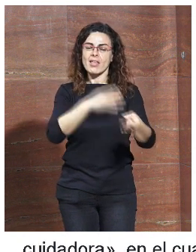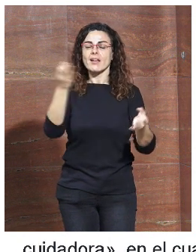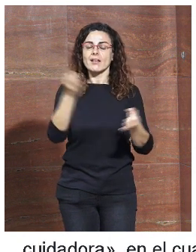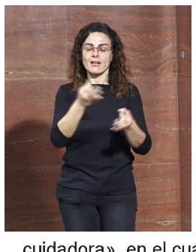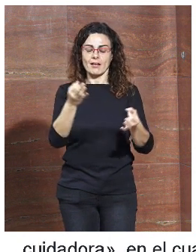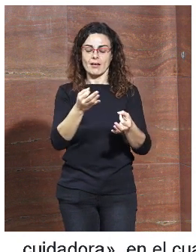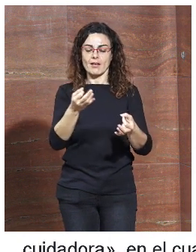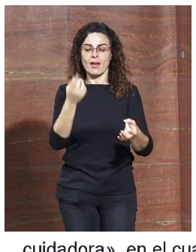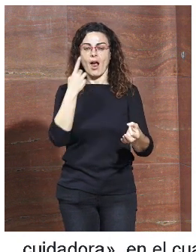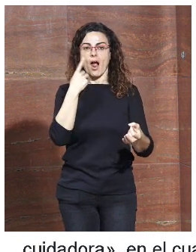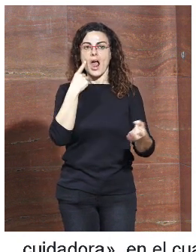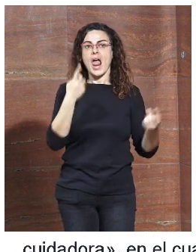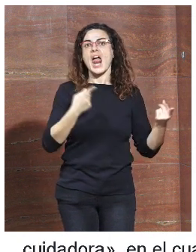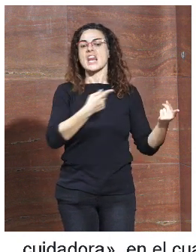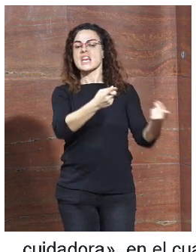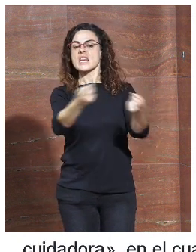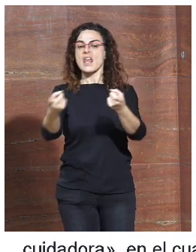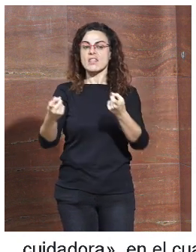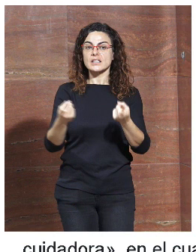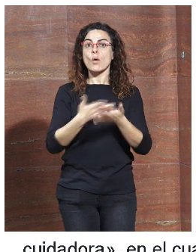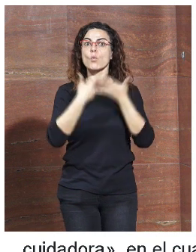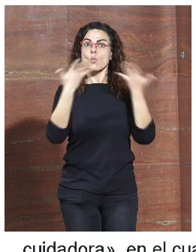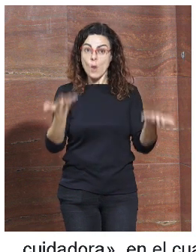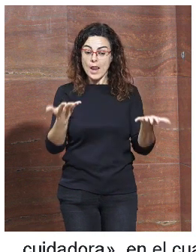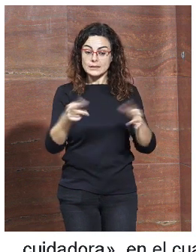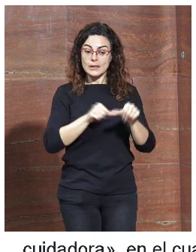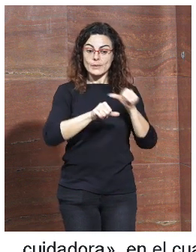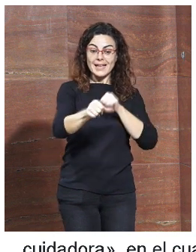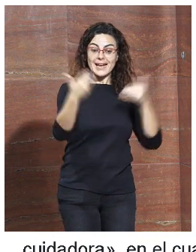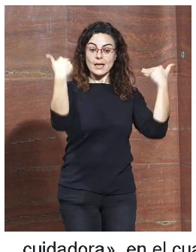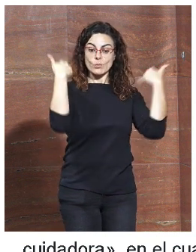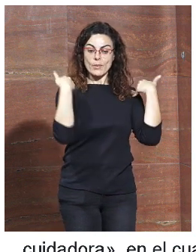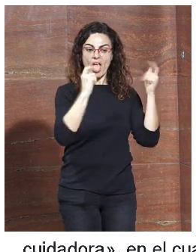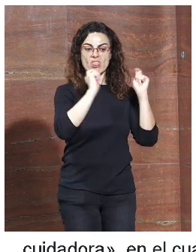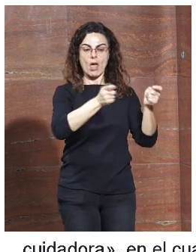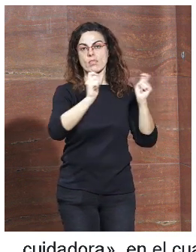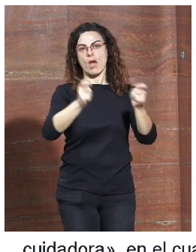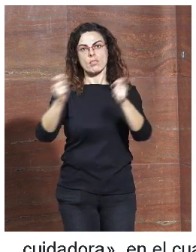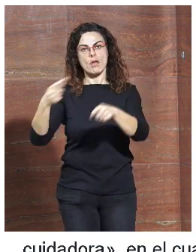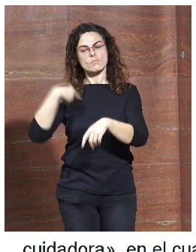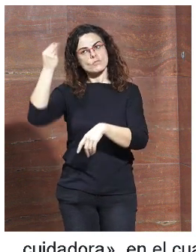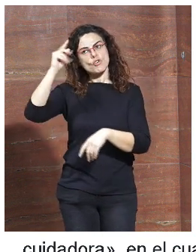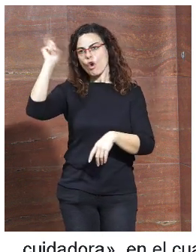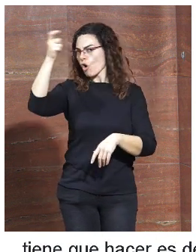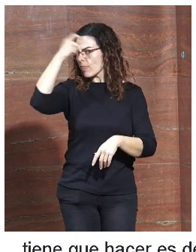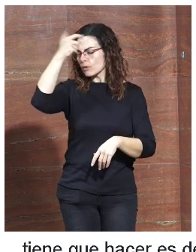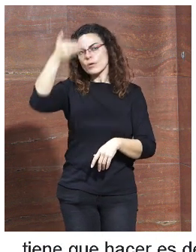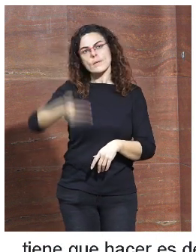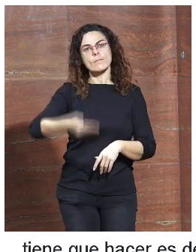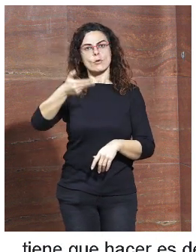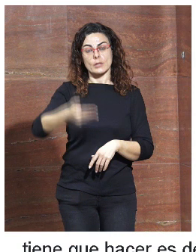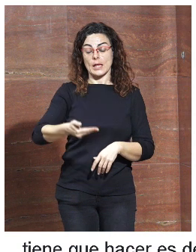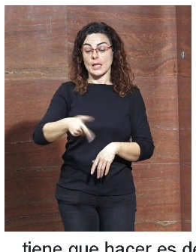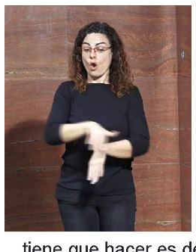detectar necesidades y repartir responsabilidades. Creo que esta es una idea muy importante que tienen que hacer suya